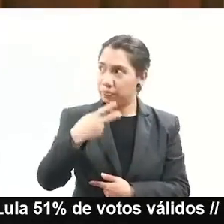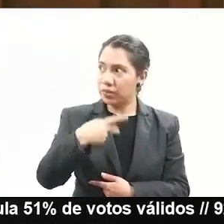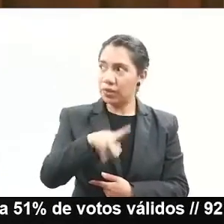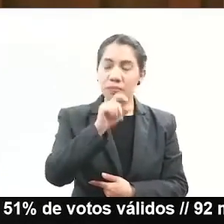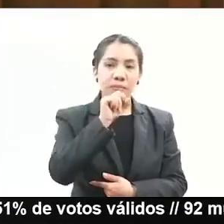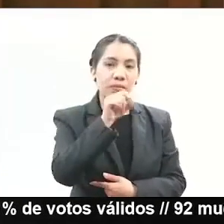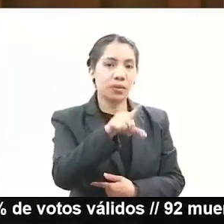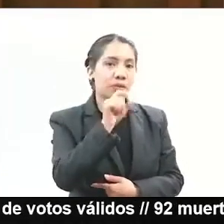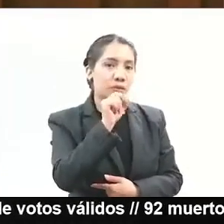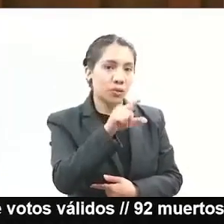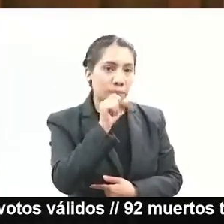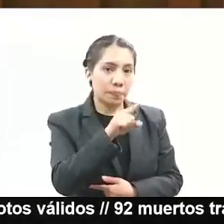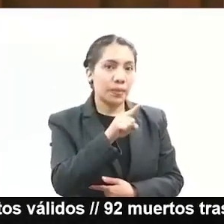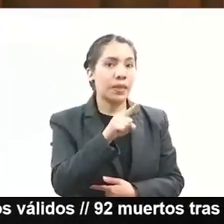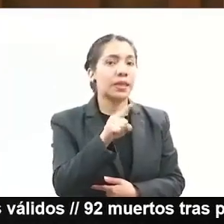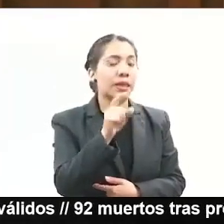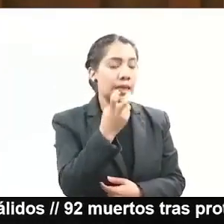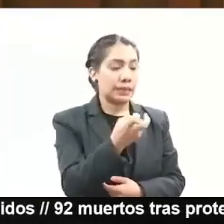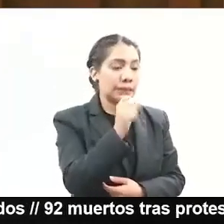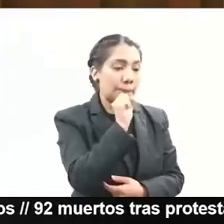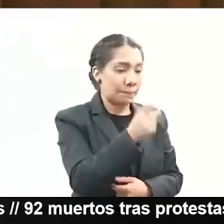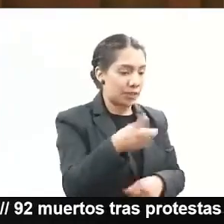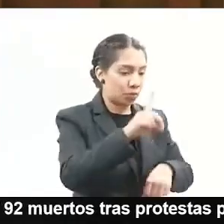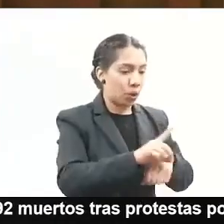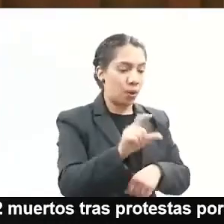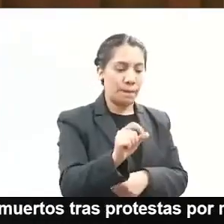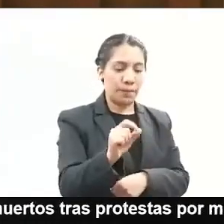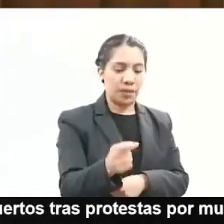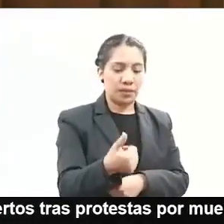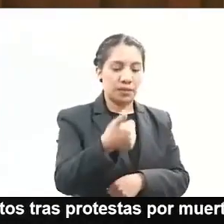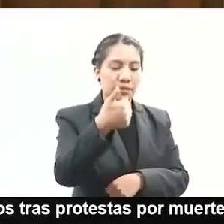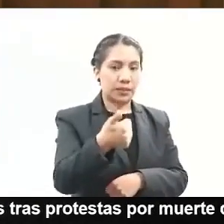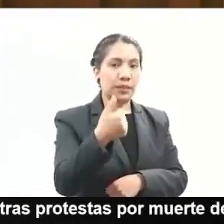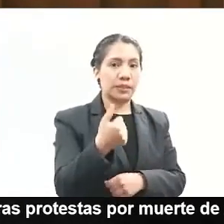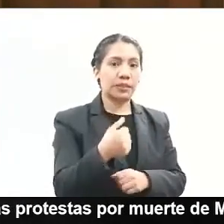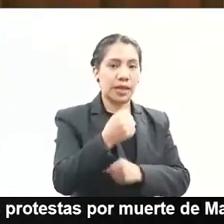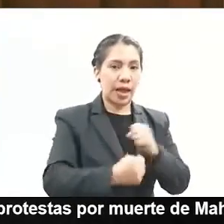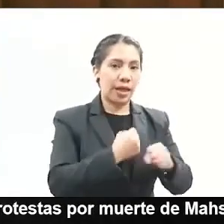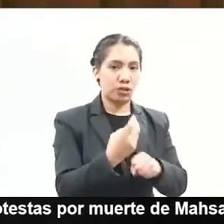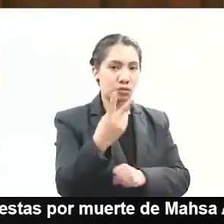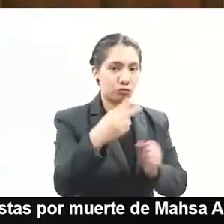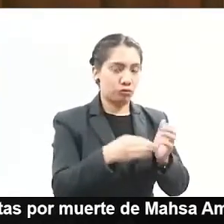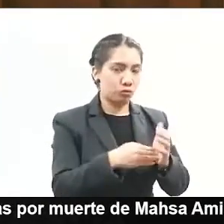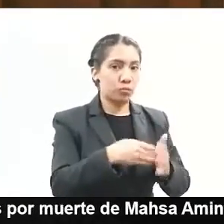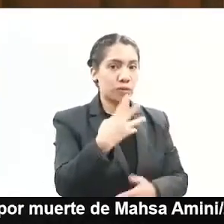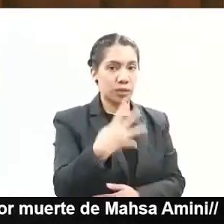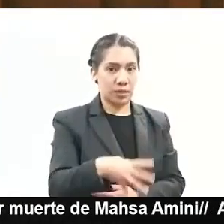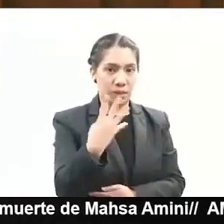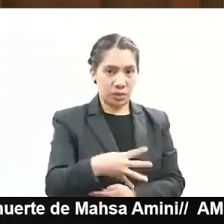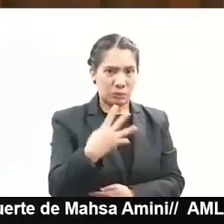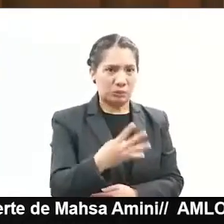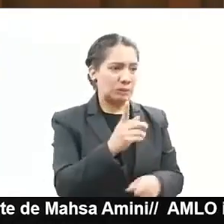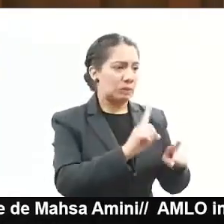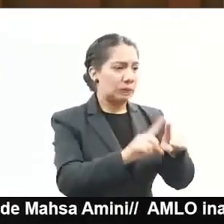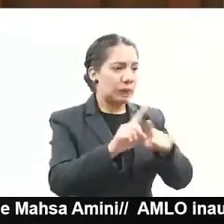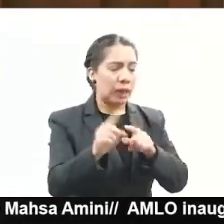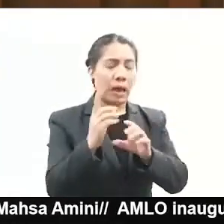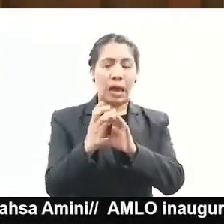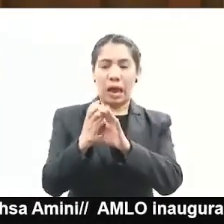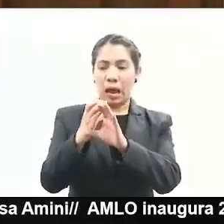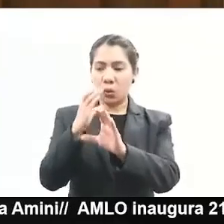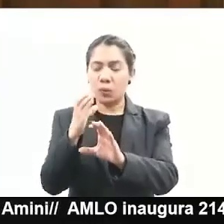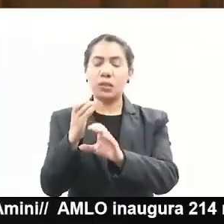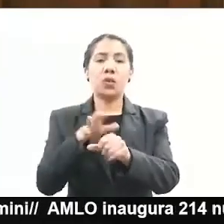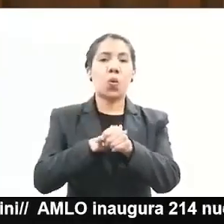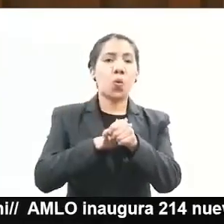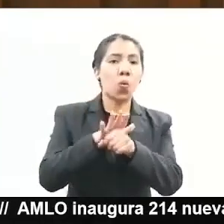día 26 de septiembre del año 2014, ¿no? Teniendo claridad de los autobuses, las placas, las marcas de